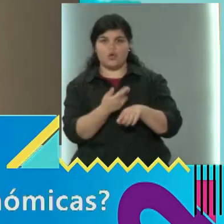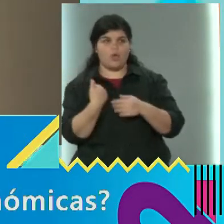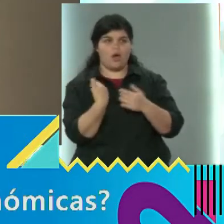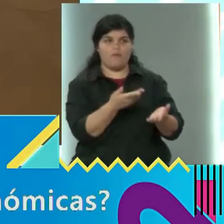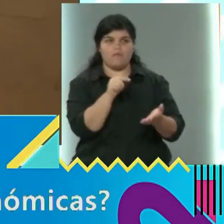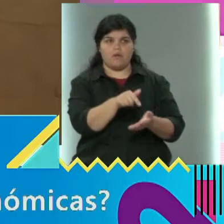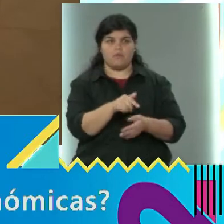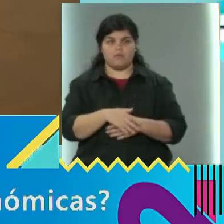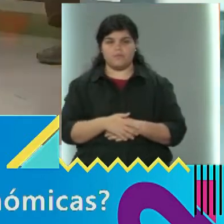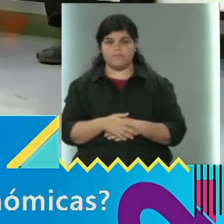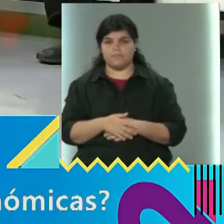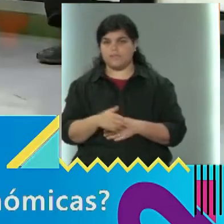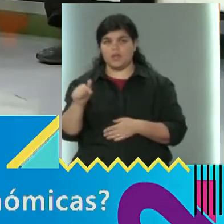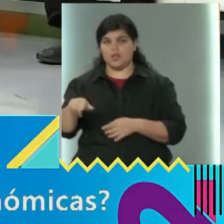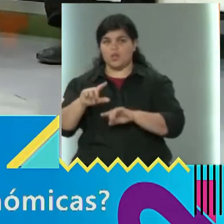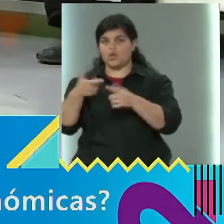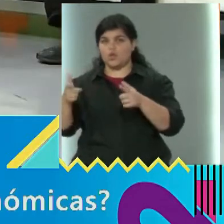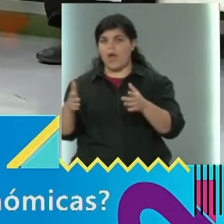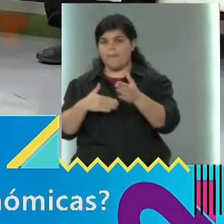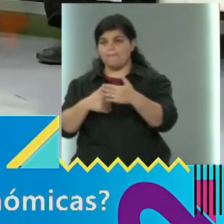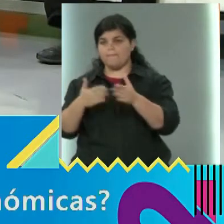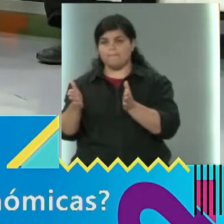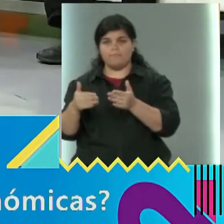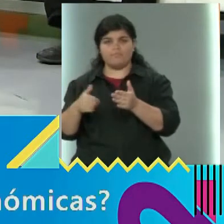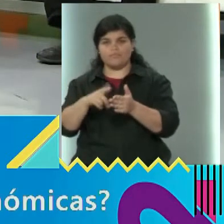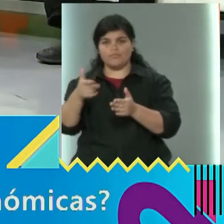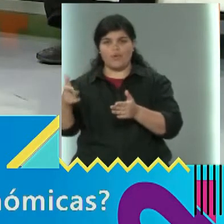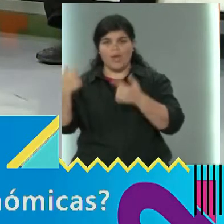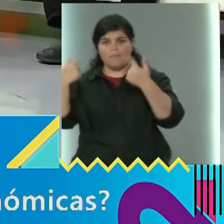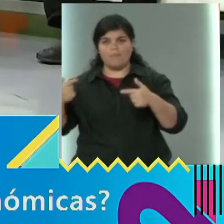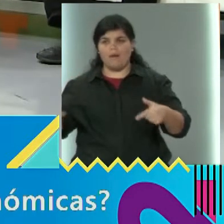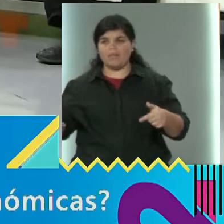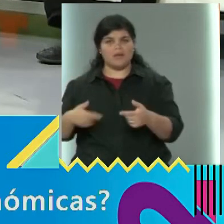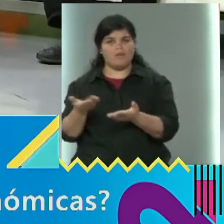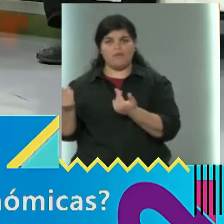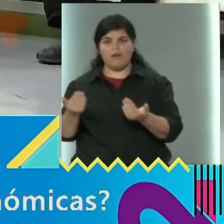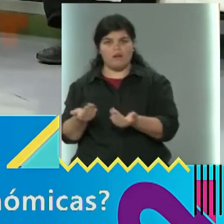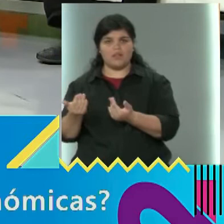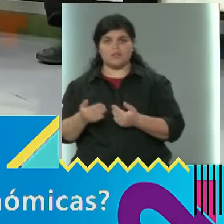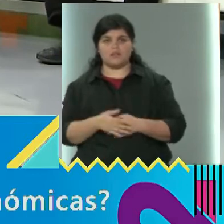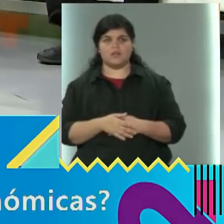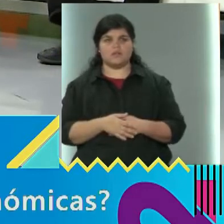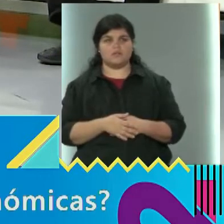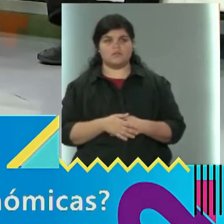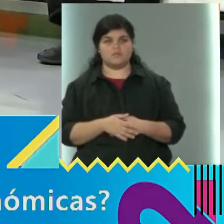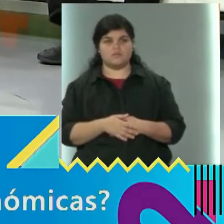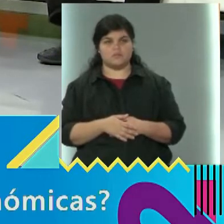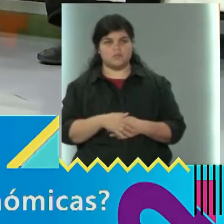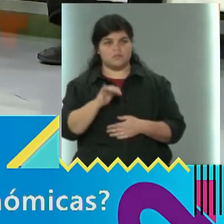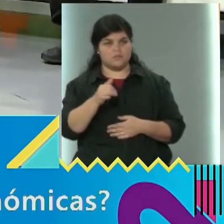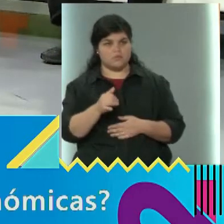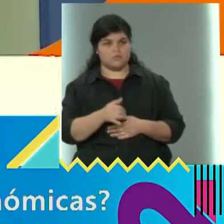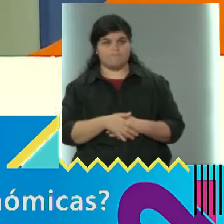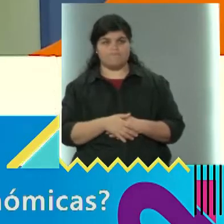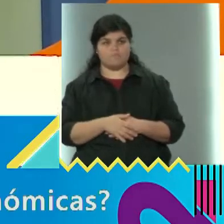material para hacer ladrillo, ¿eh? ¿Ah? Ya no hay material para hacer ladrillo. Y no hay ese es otro tema. Claro. Y el otro tema también, si